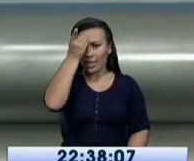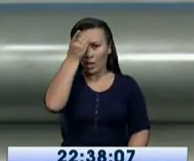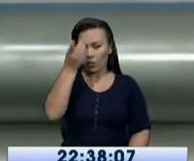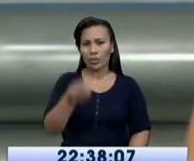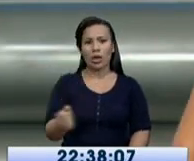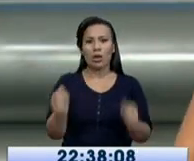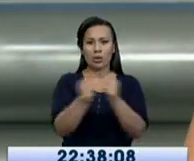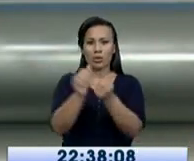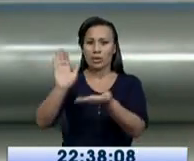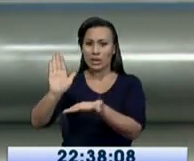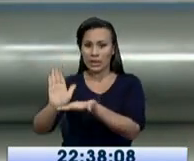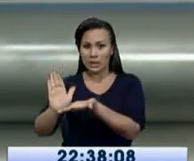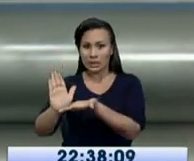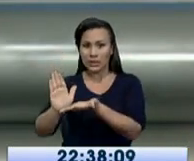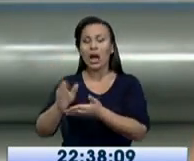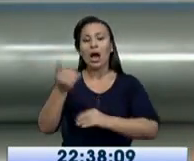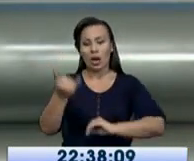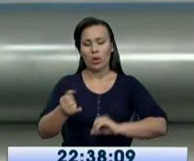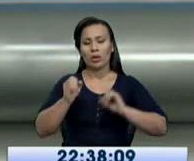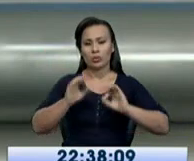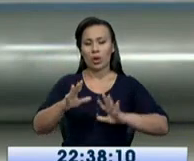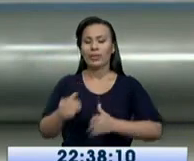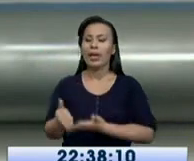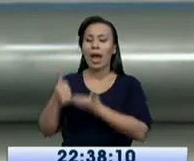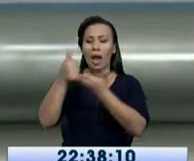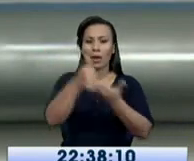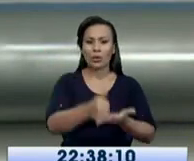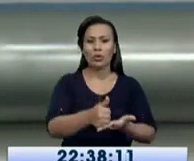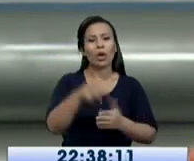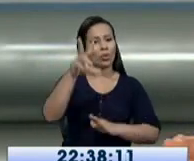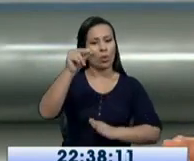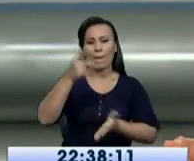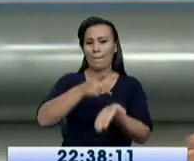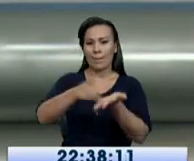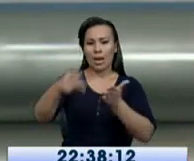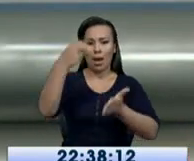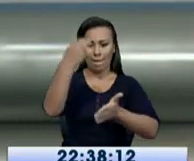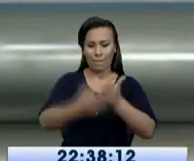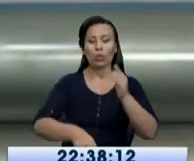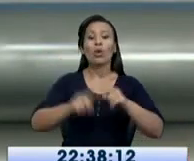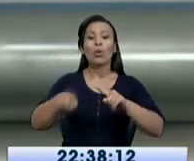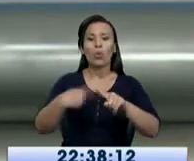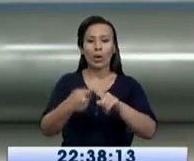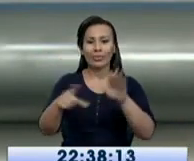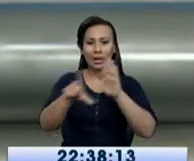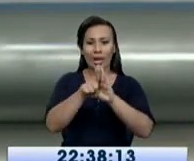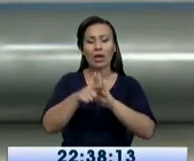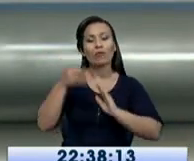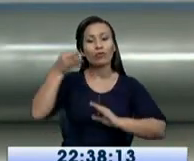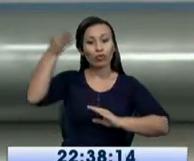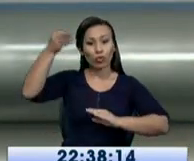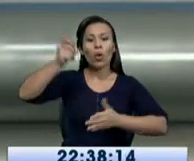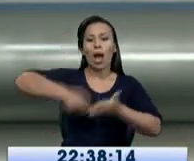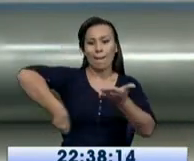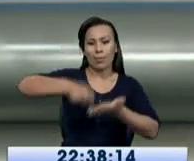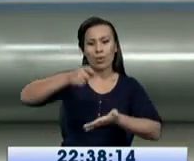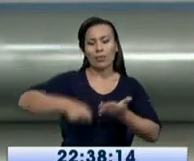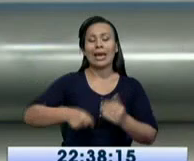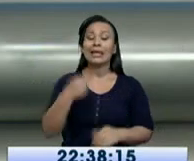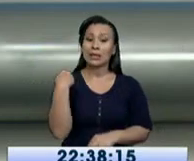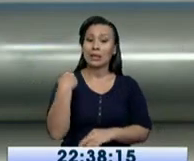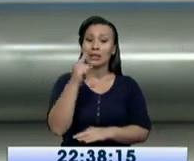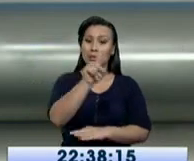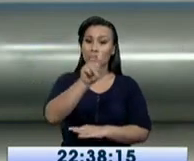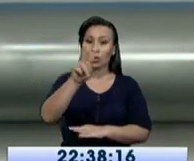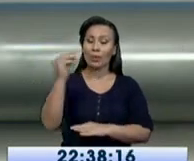remisión aprobada dentro de la Ley de Alianzas Público-Privadas una vez que entren en vigencia. Los deudores tendrán hasta 120 días